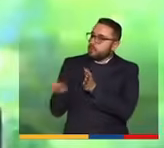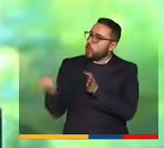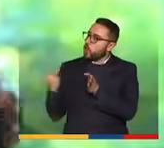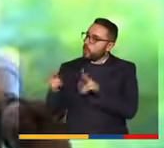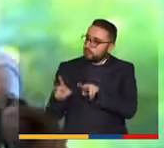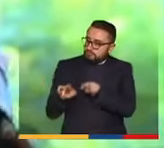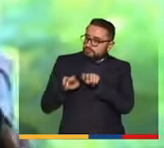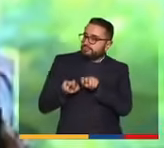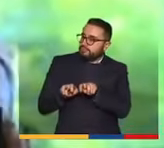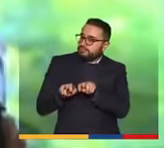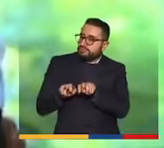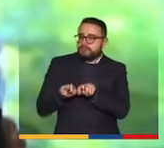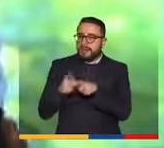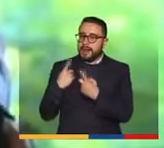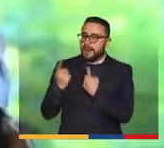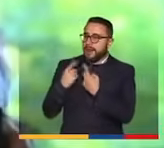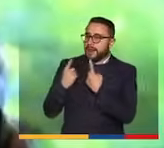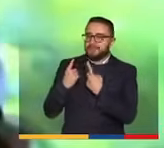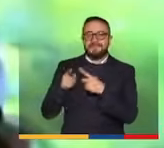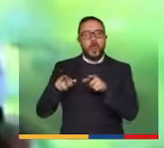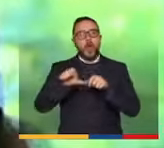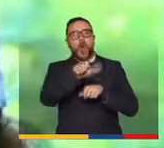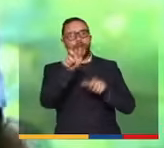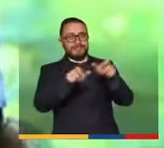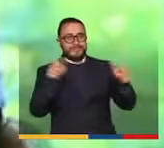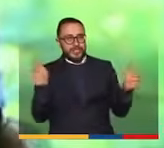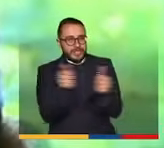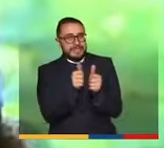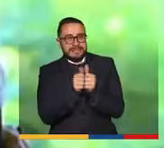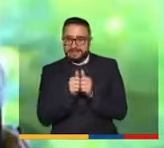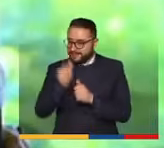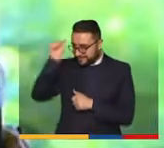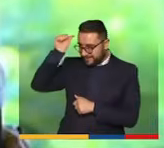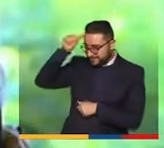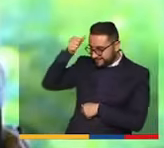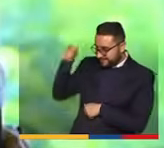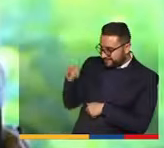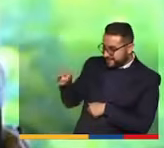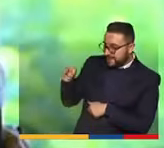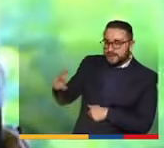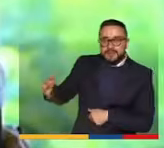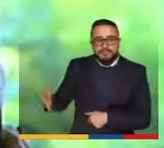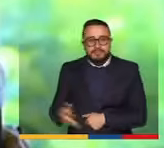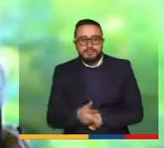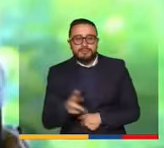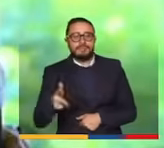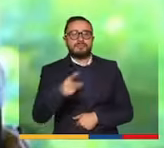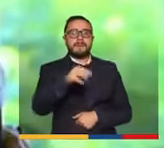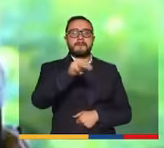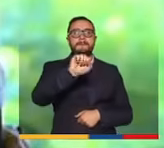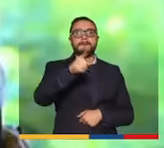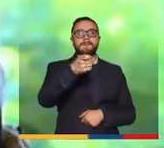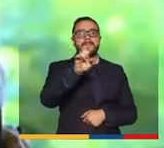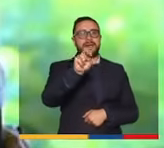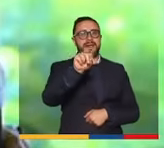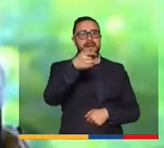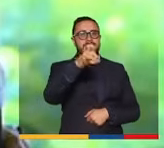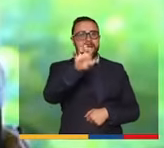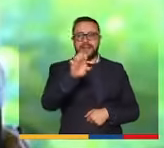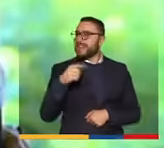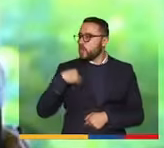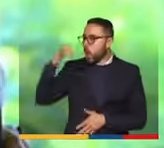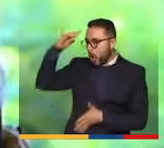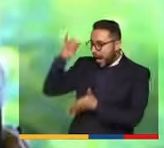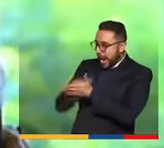atravesando allí con algunas personas hacia Magangué. Yo creo que usted venía hacia acá porque